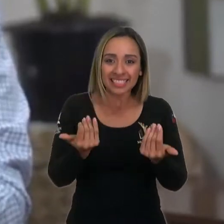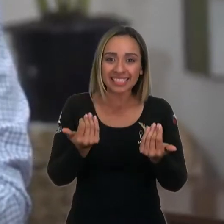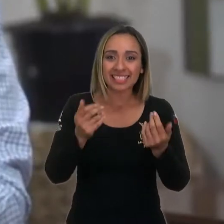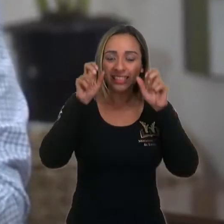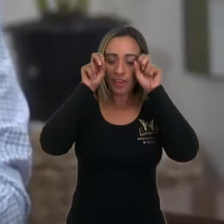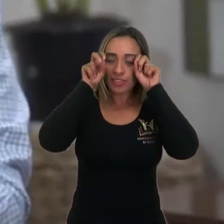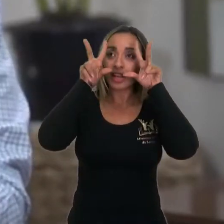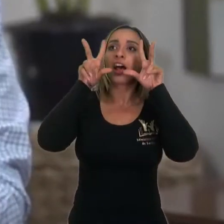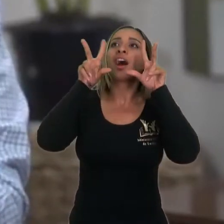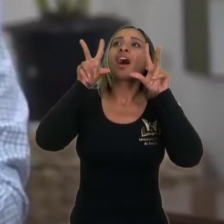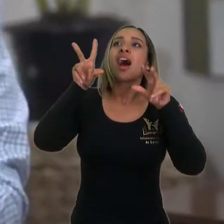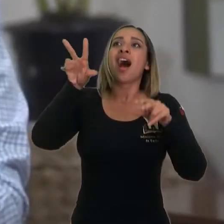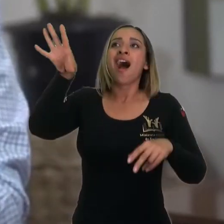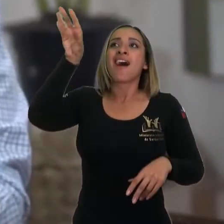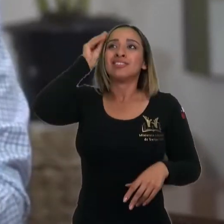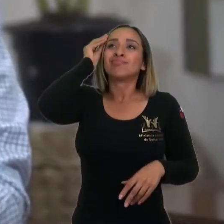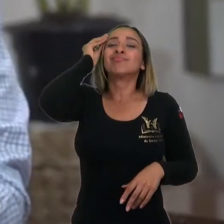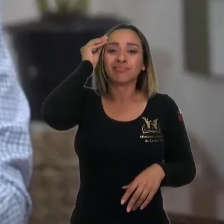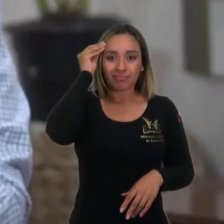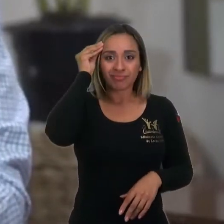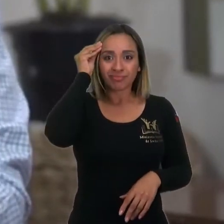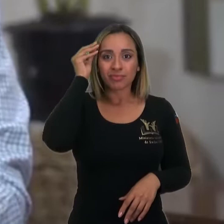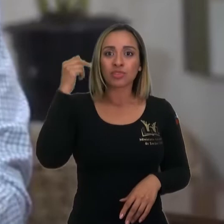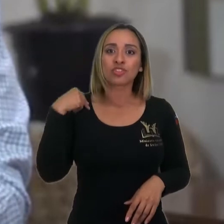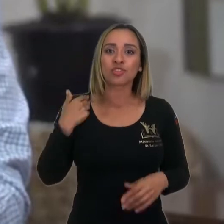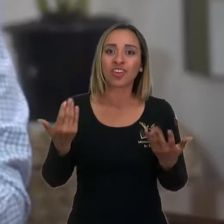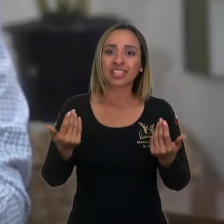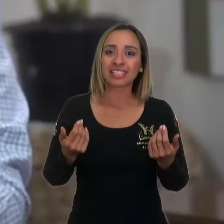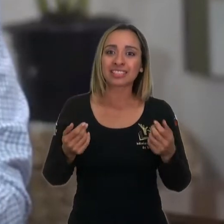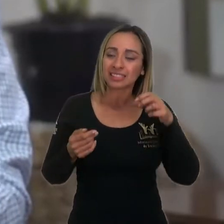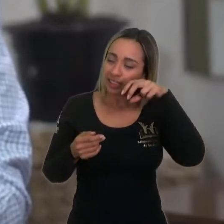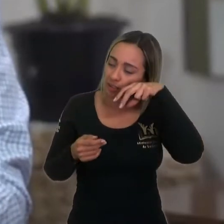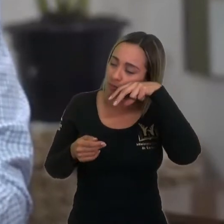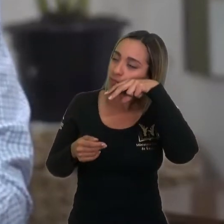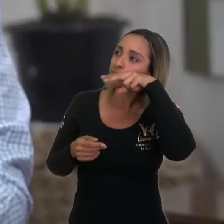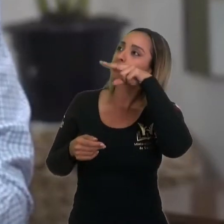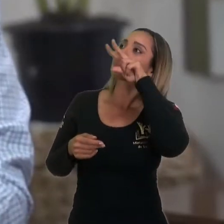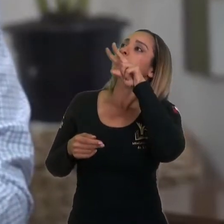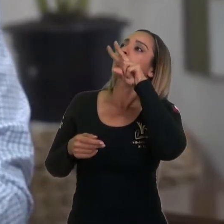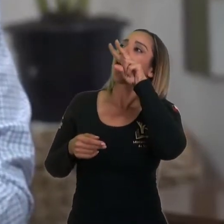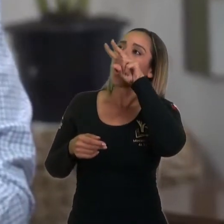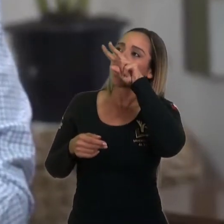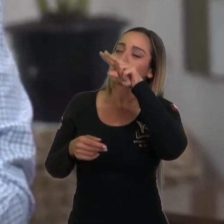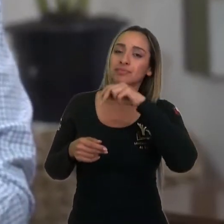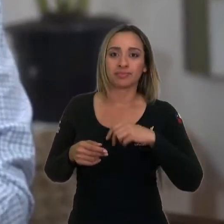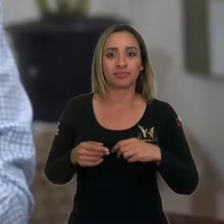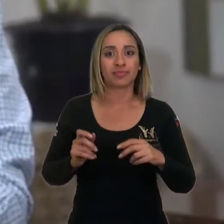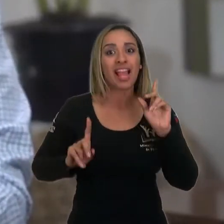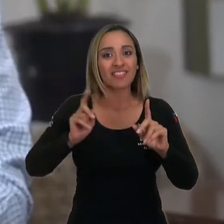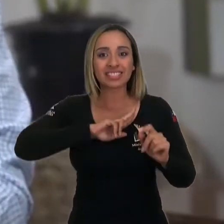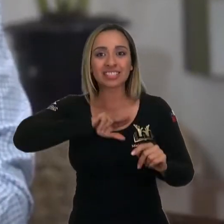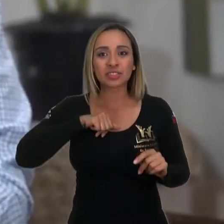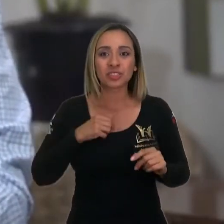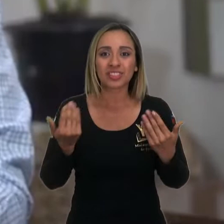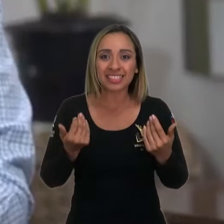los ojos y entender. Por eso dice el salmista, alzaré mis ojos. Hay momentos en que hay que sacar los ojos de